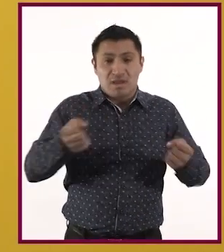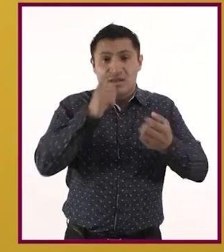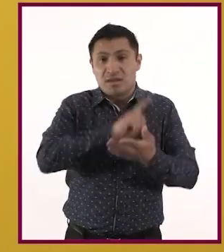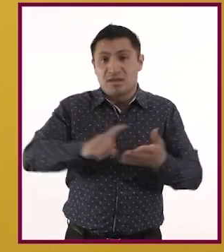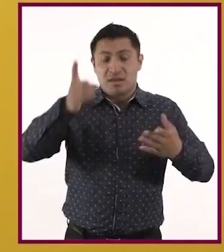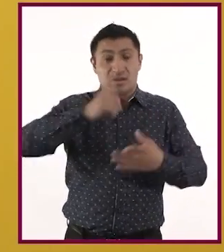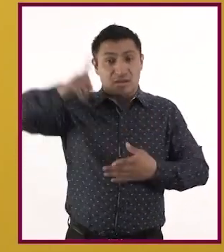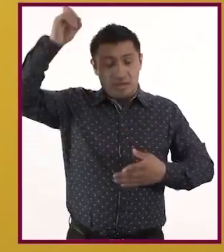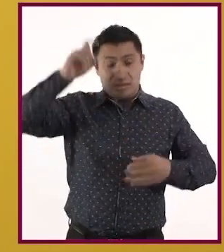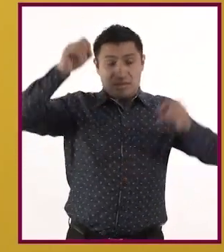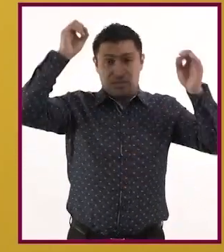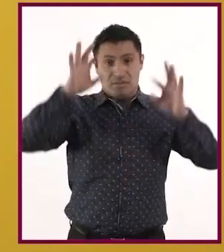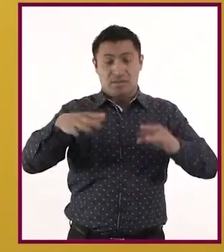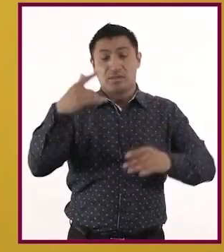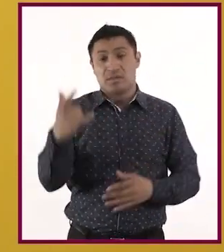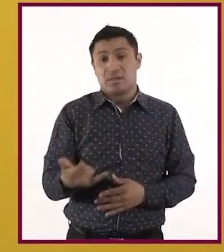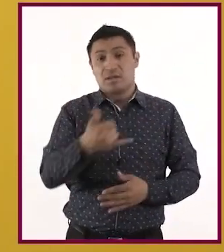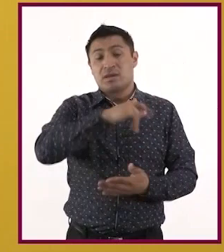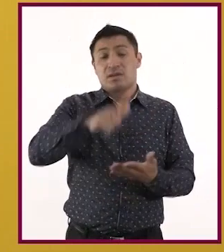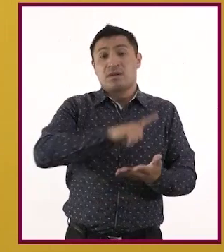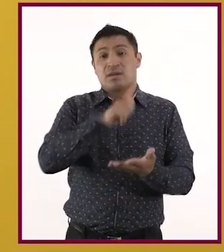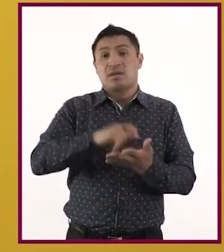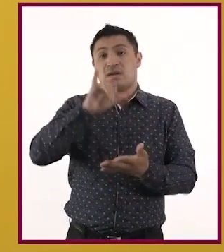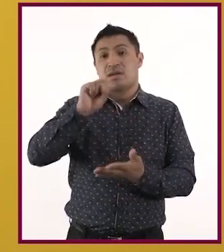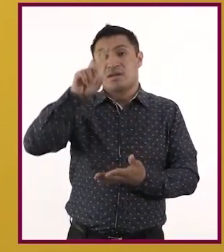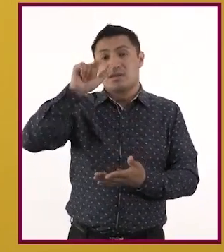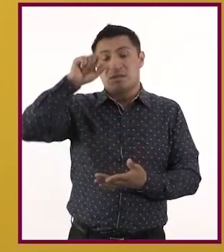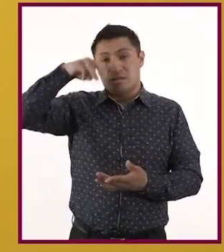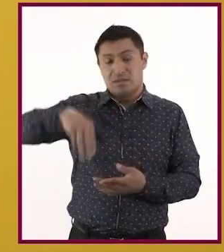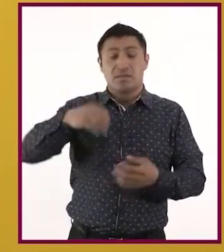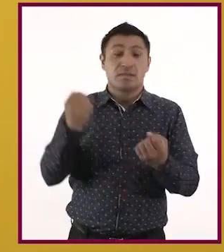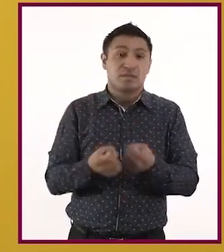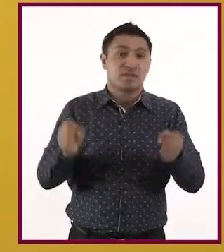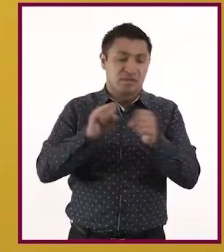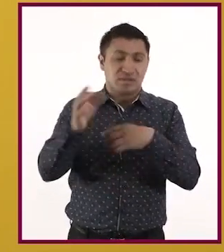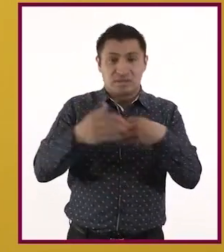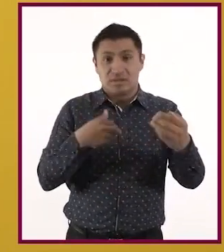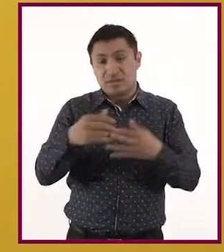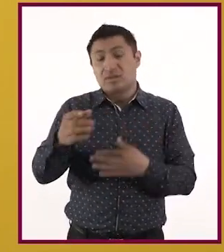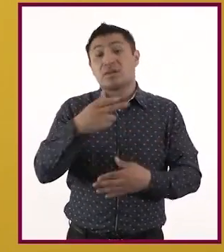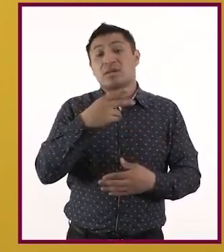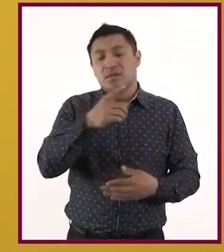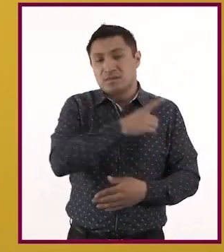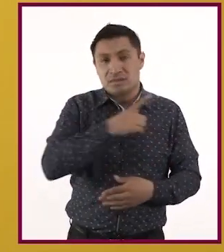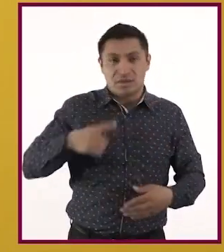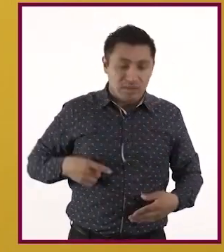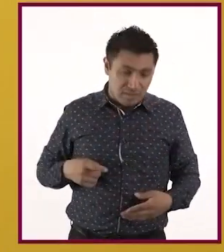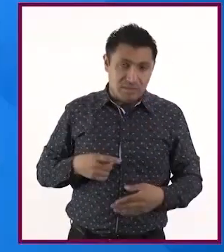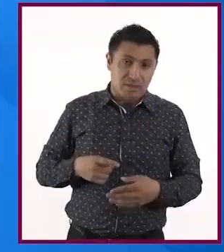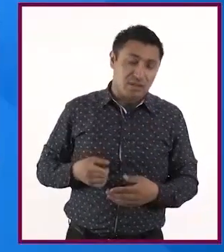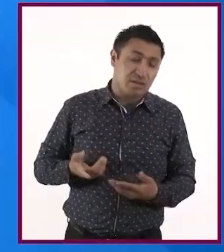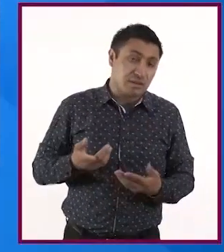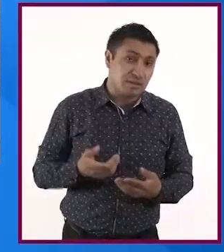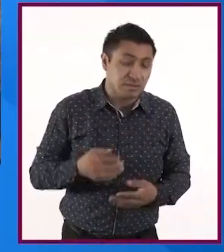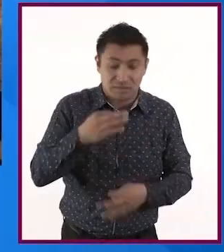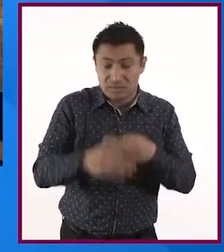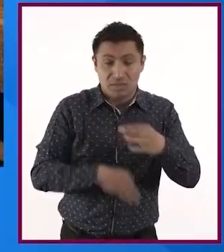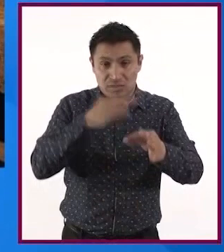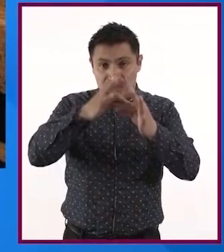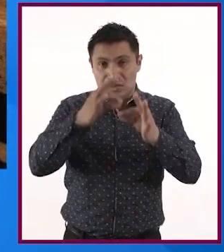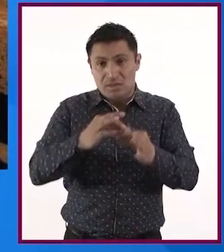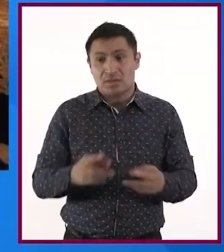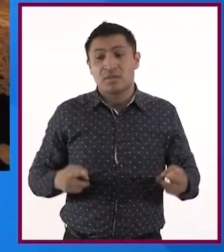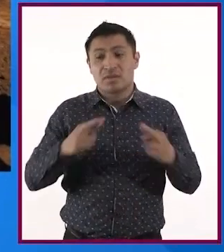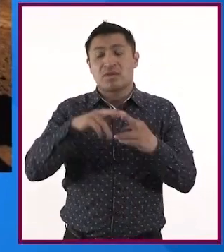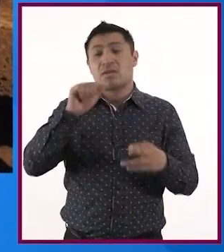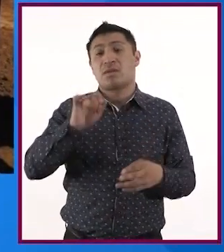derechos de Dios y de las leyes del Islam en la sociedad temporal, en nombre del deber comunitario de ordenar el bien. Religiones o